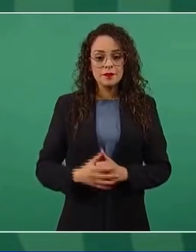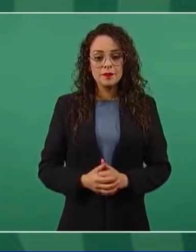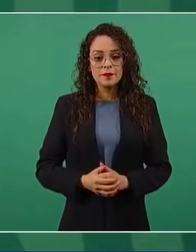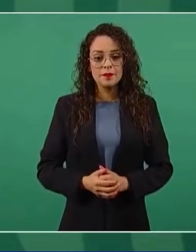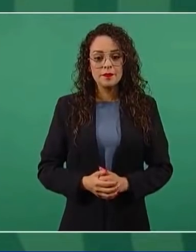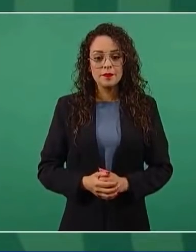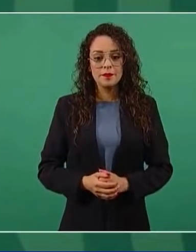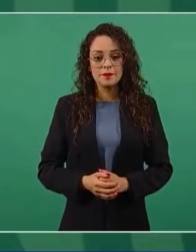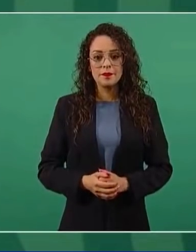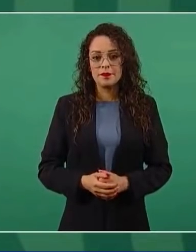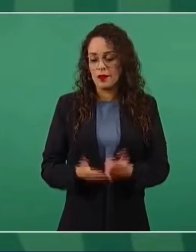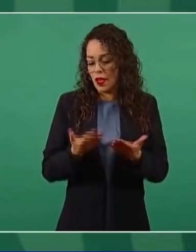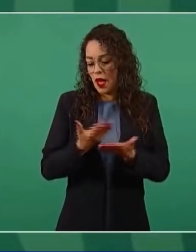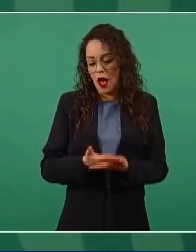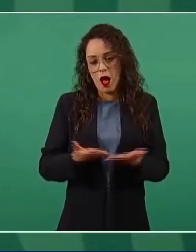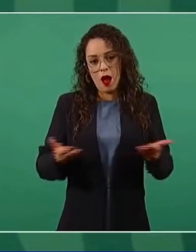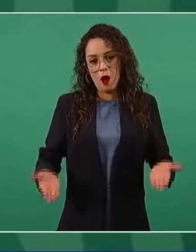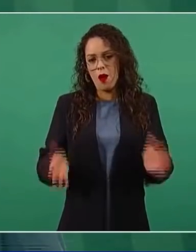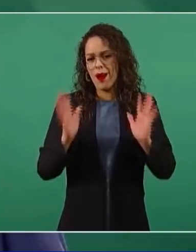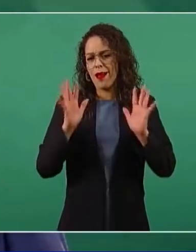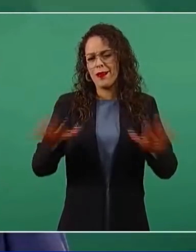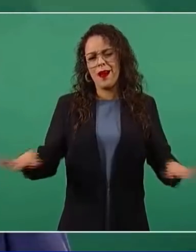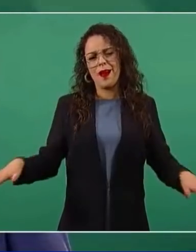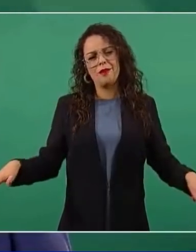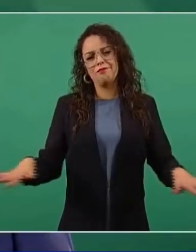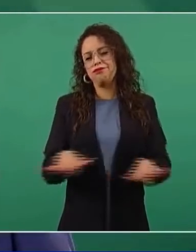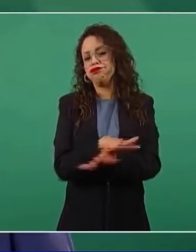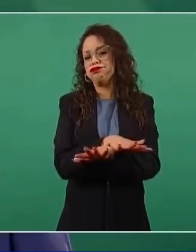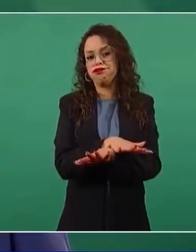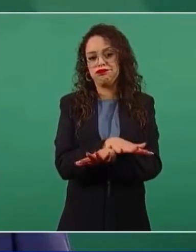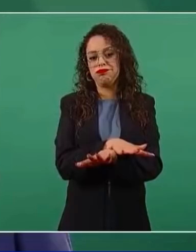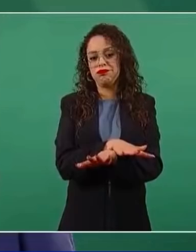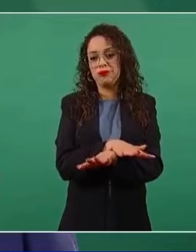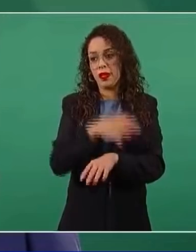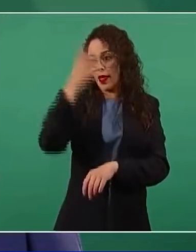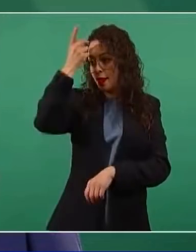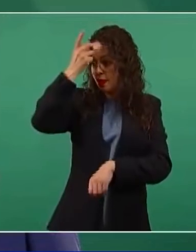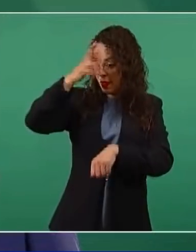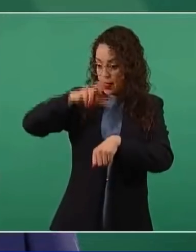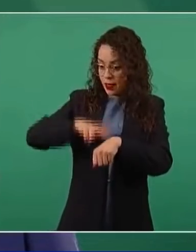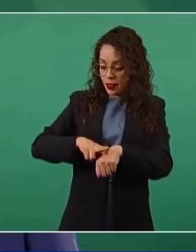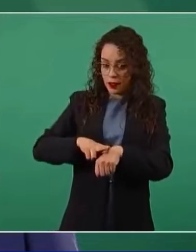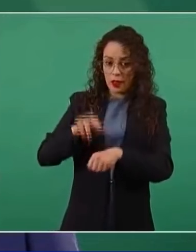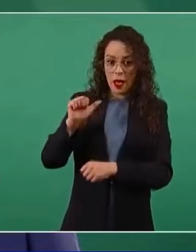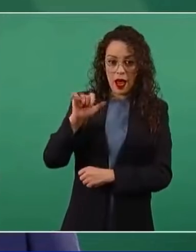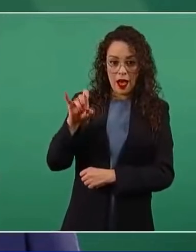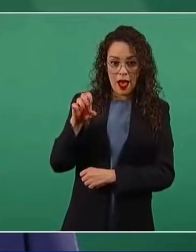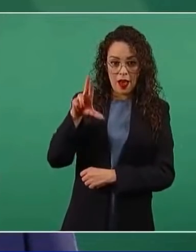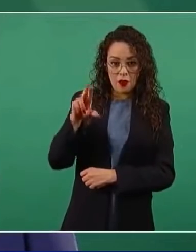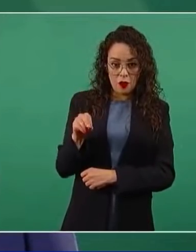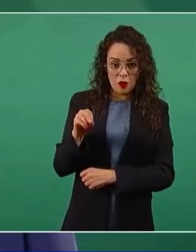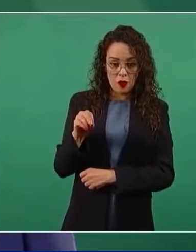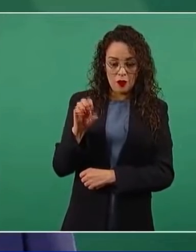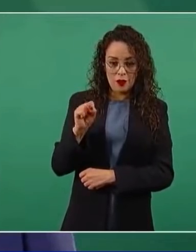Ahora ha cambiado muchísimo. El director de COFEPRIS, Alejandro Schwartz,